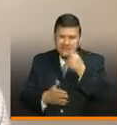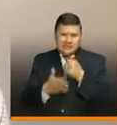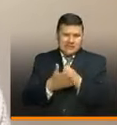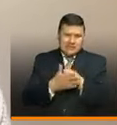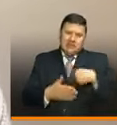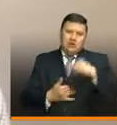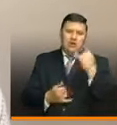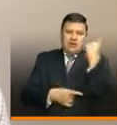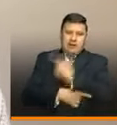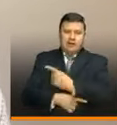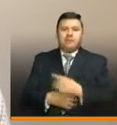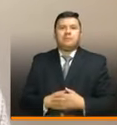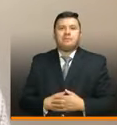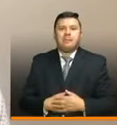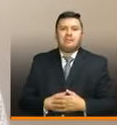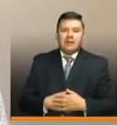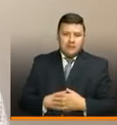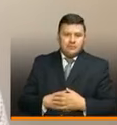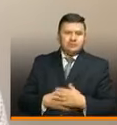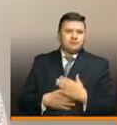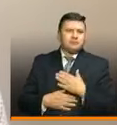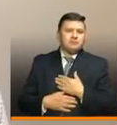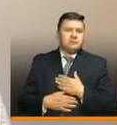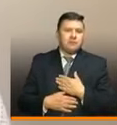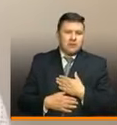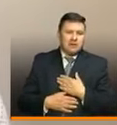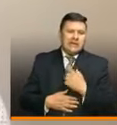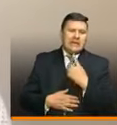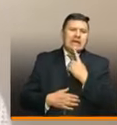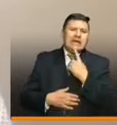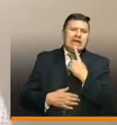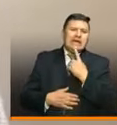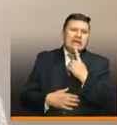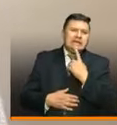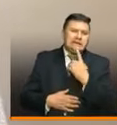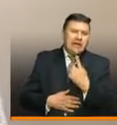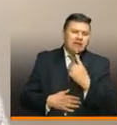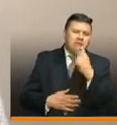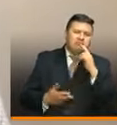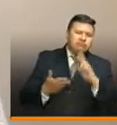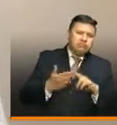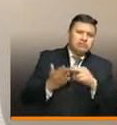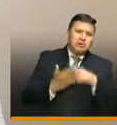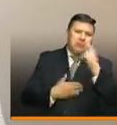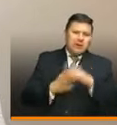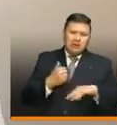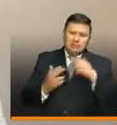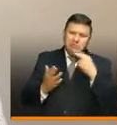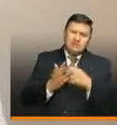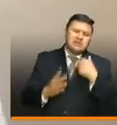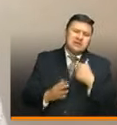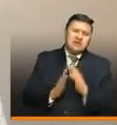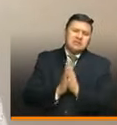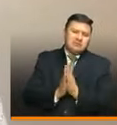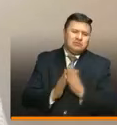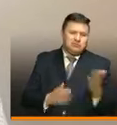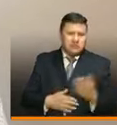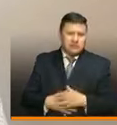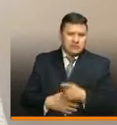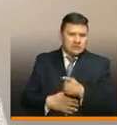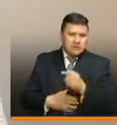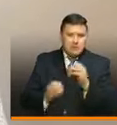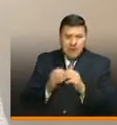tenemos hoy en día. Para los que, digamos, no estaban familiarizados con el proyecto, básicamente lo que le pedimos fue a los